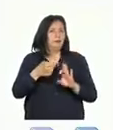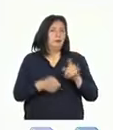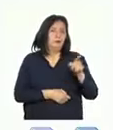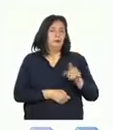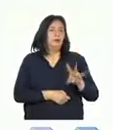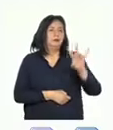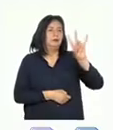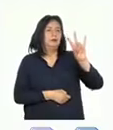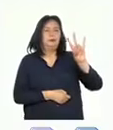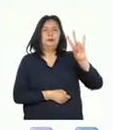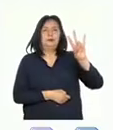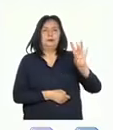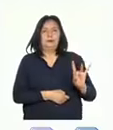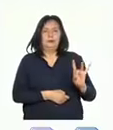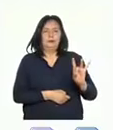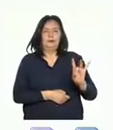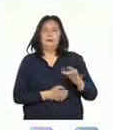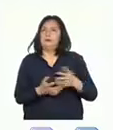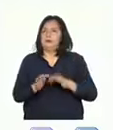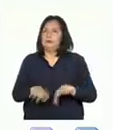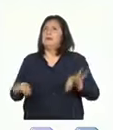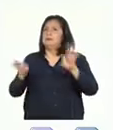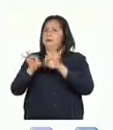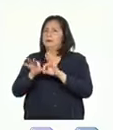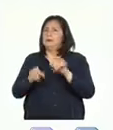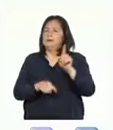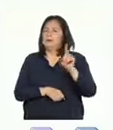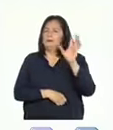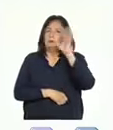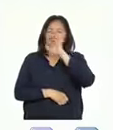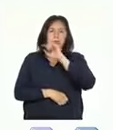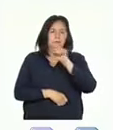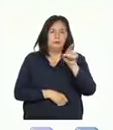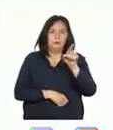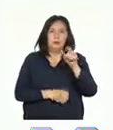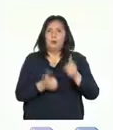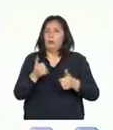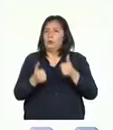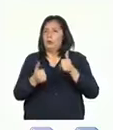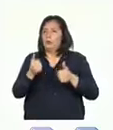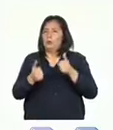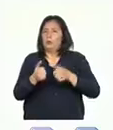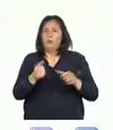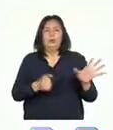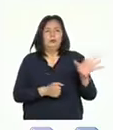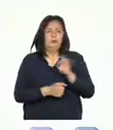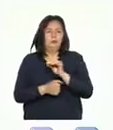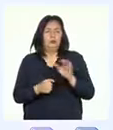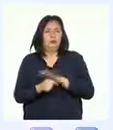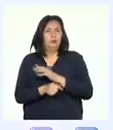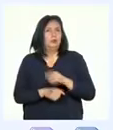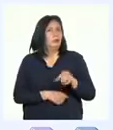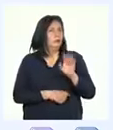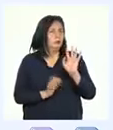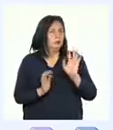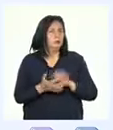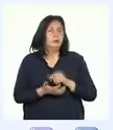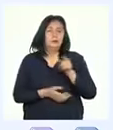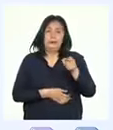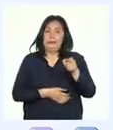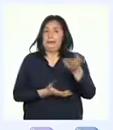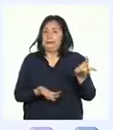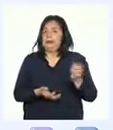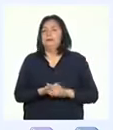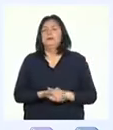Recuerden, cuando usamos fracciones es muy importante no perder de vista cuál es nuestro total o unidad. En